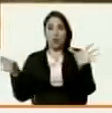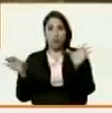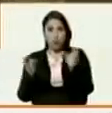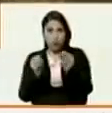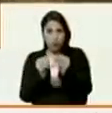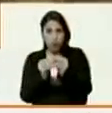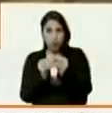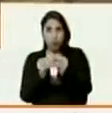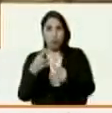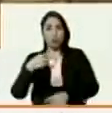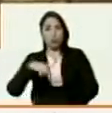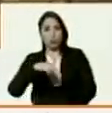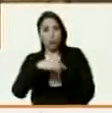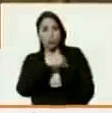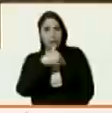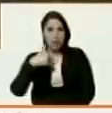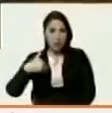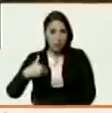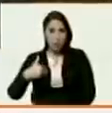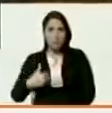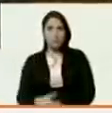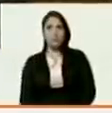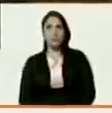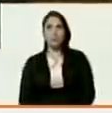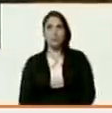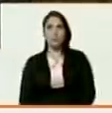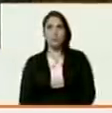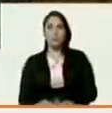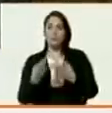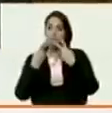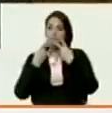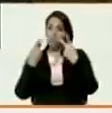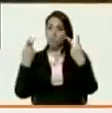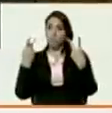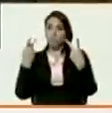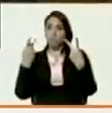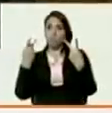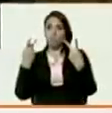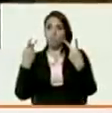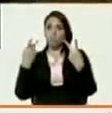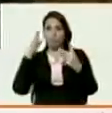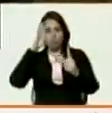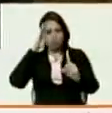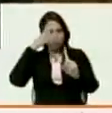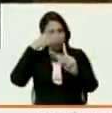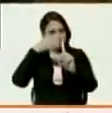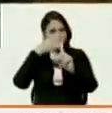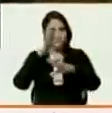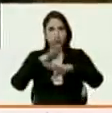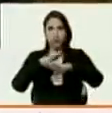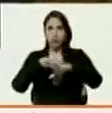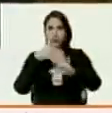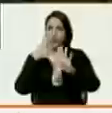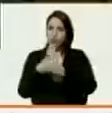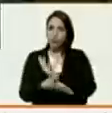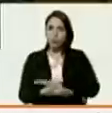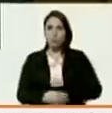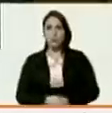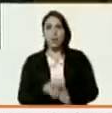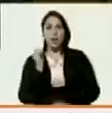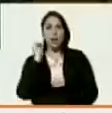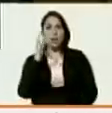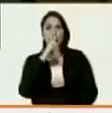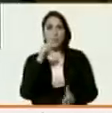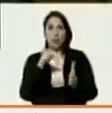resumen, queremos este mensaje está centrado en ese hecho particular. La